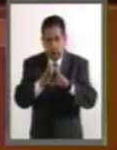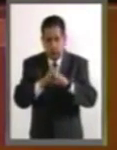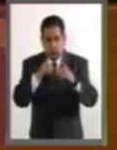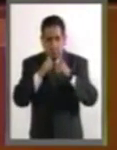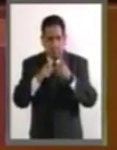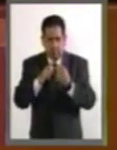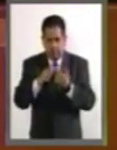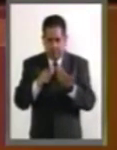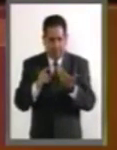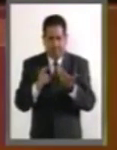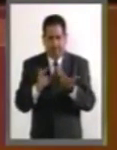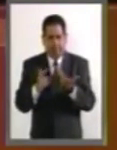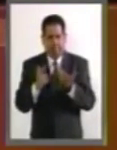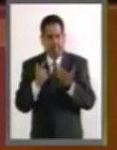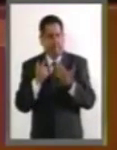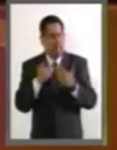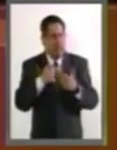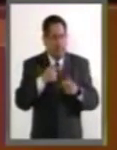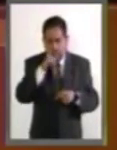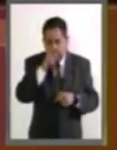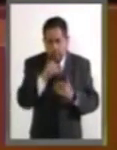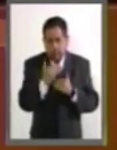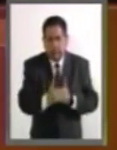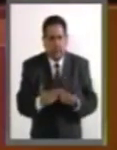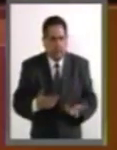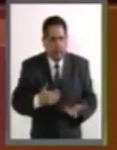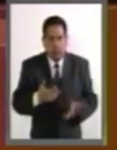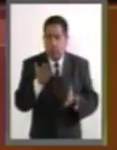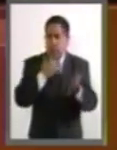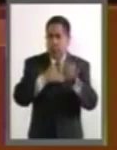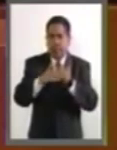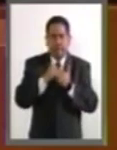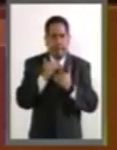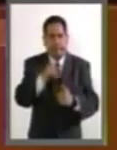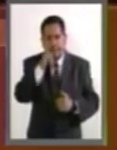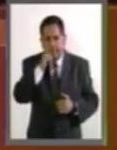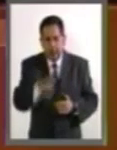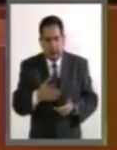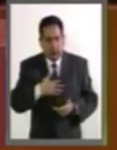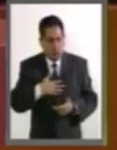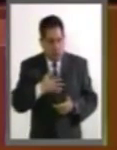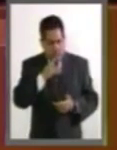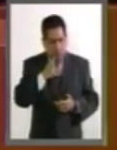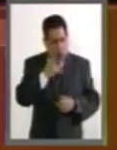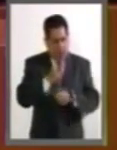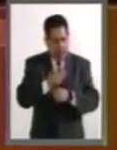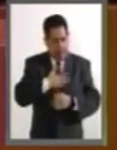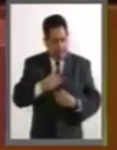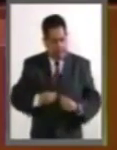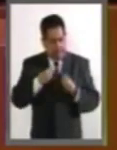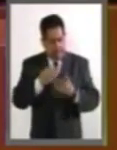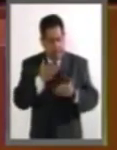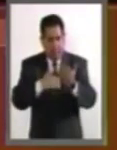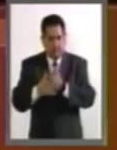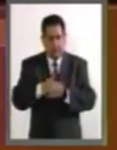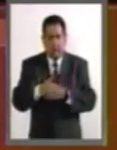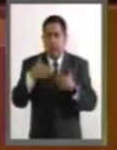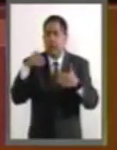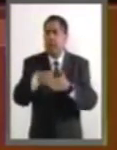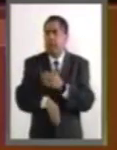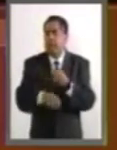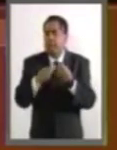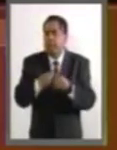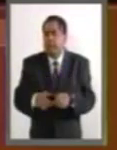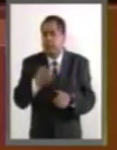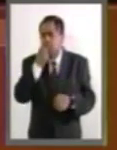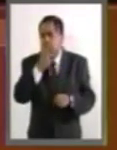hecho limita las posibilidades de progreso, de oportunidades y mejoramiento de la calidad de vida de las madres adolescentes y